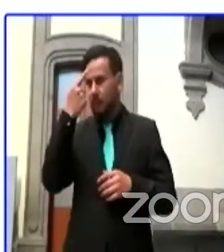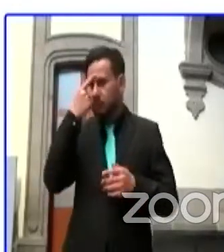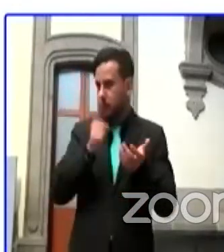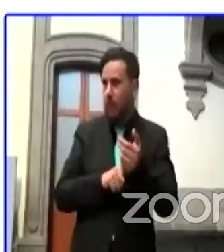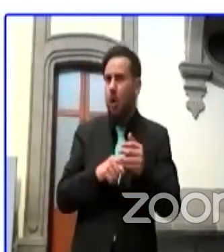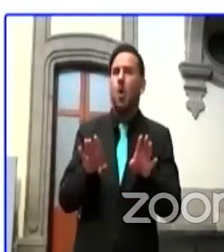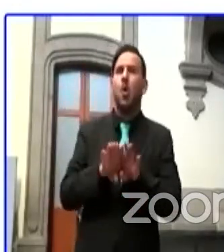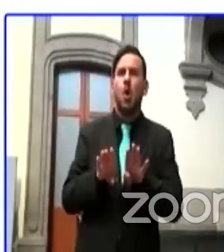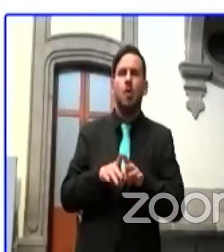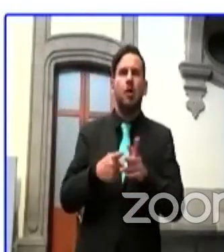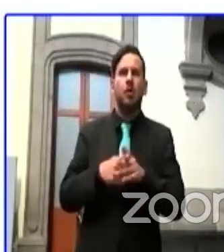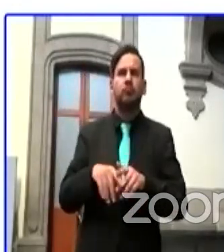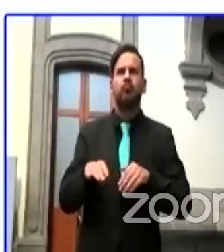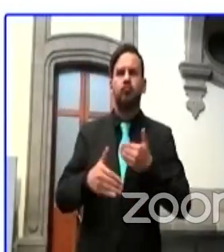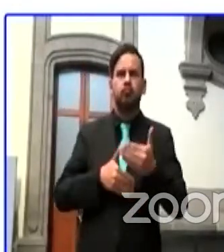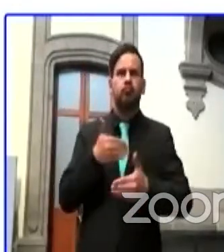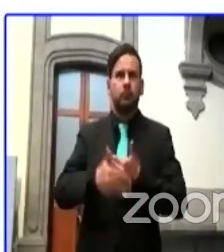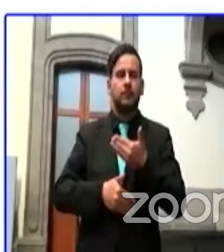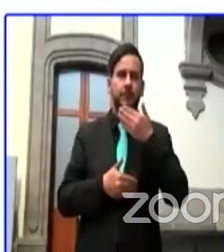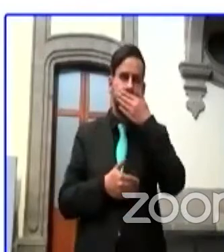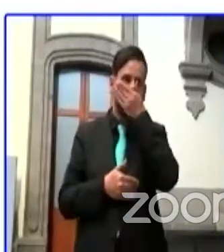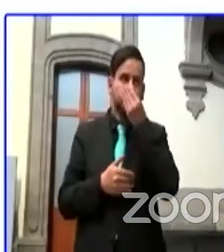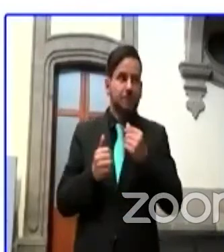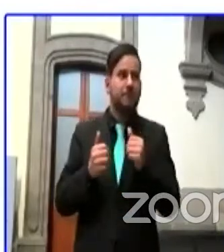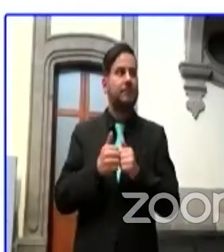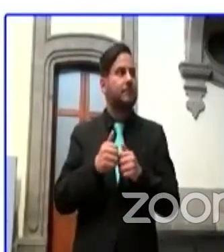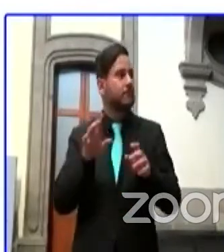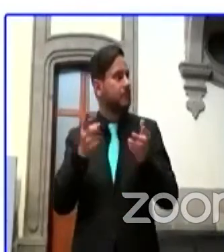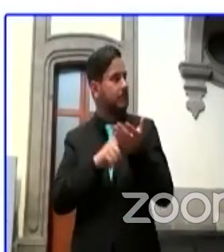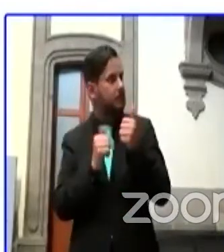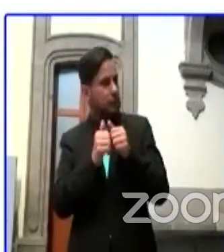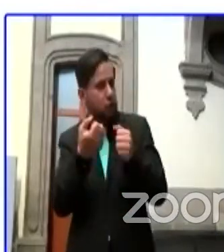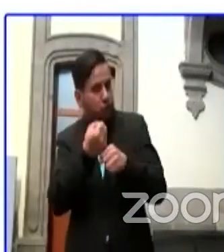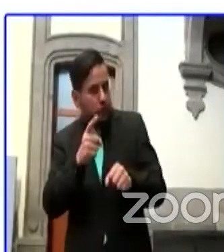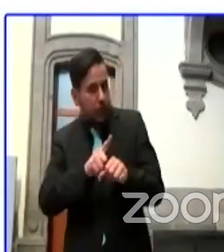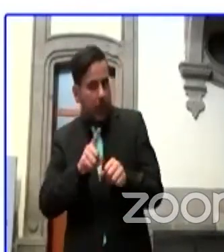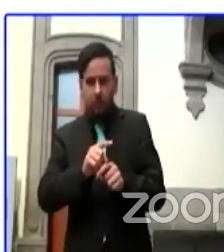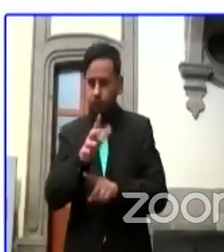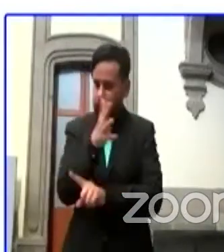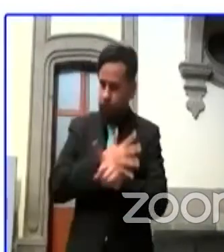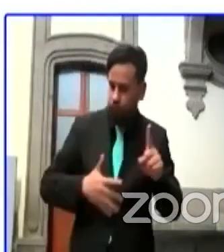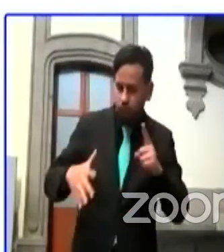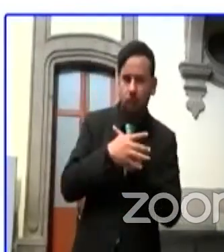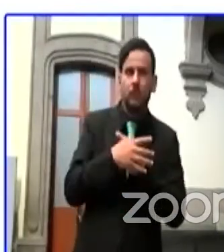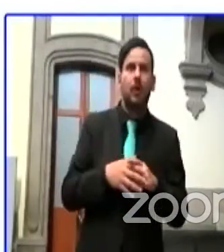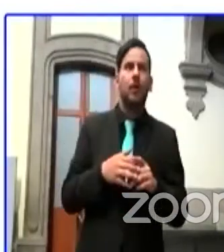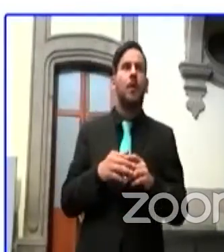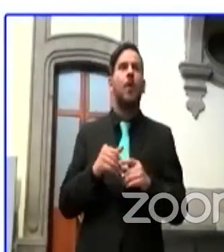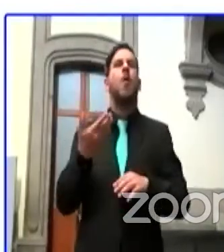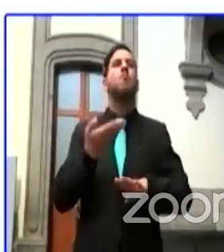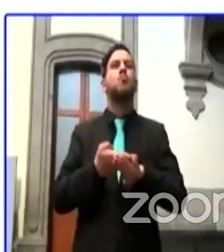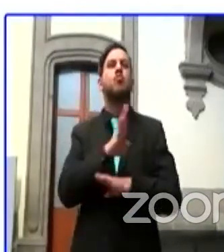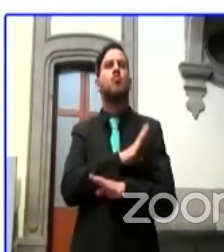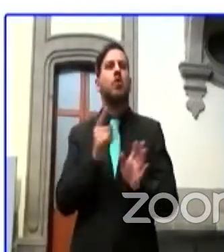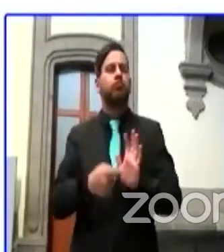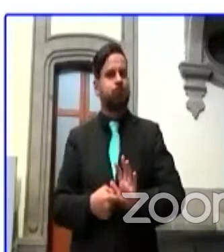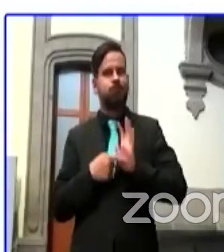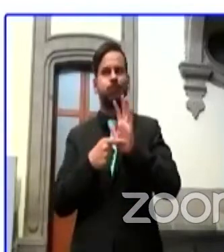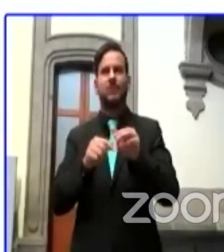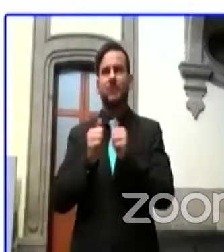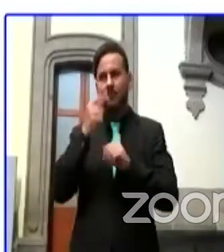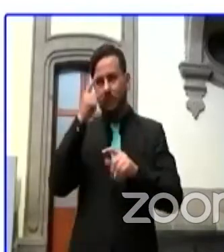cómo este trabajo articulado con la sociedad civil y sobre todo un muy buen ejemplo de tener un plan